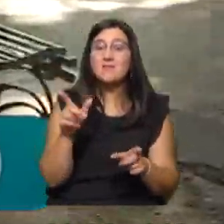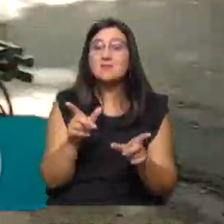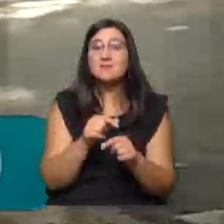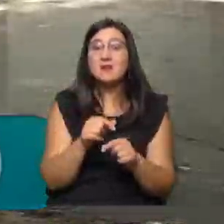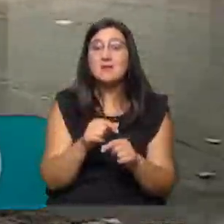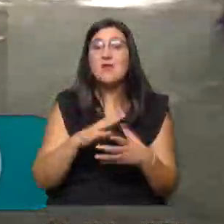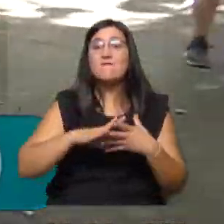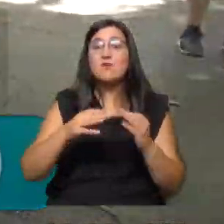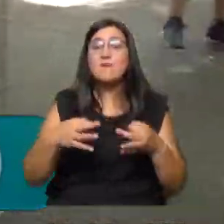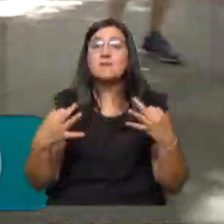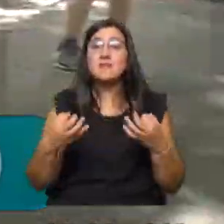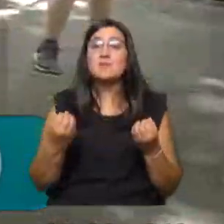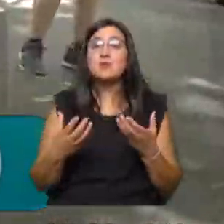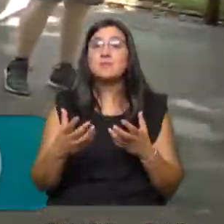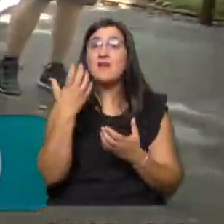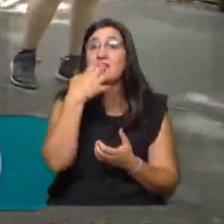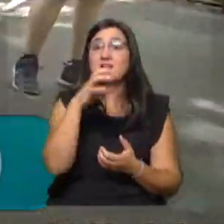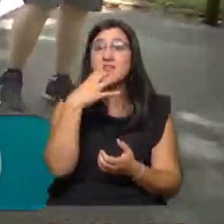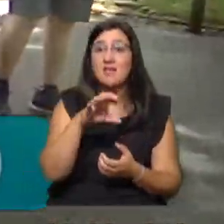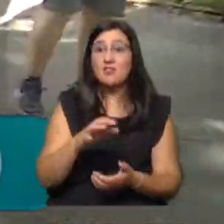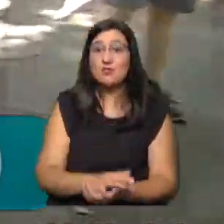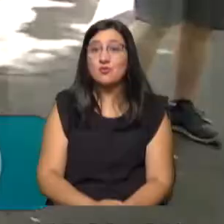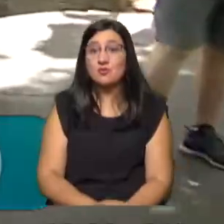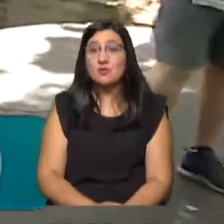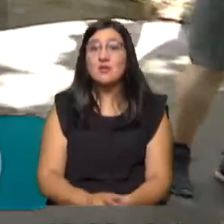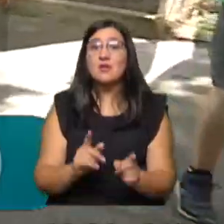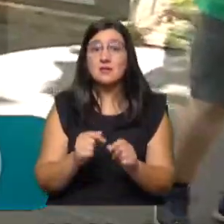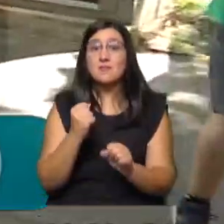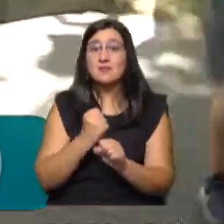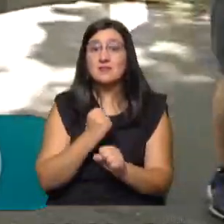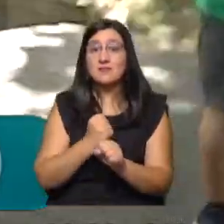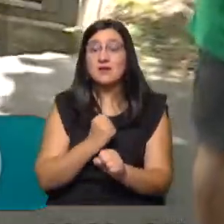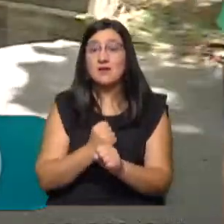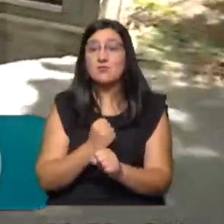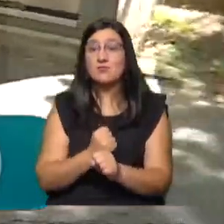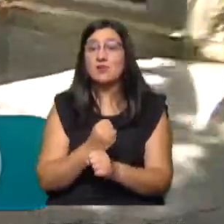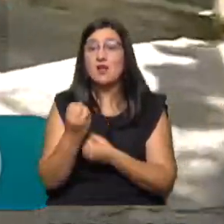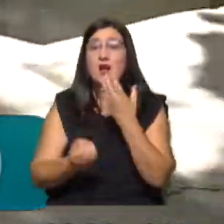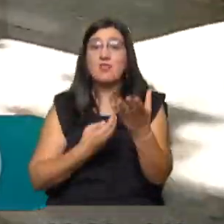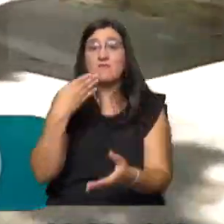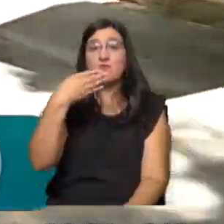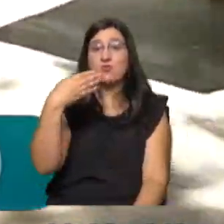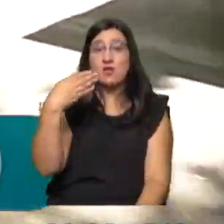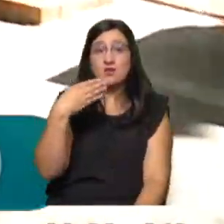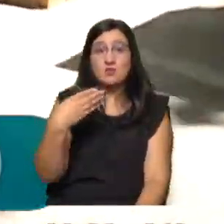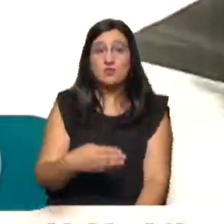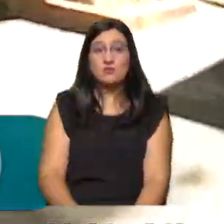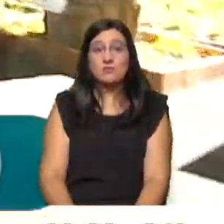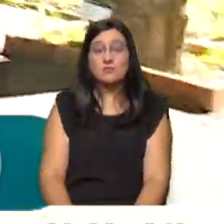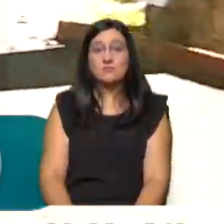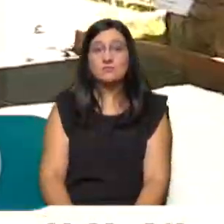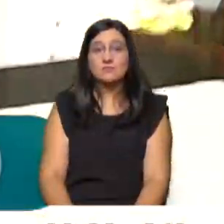una manera particular, porque me estaban gritando los muchachos acá, Fito, que también están trabajando en el Jardín Botánico, que vemos que